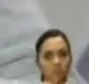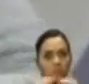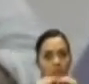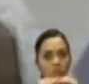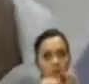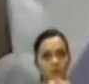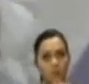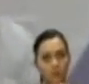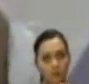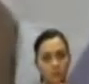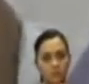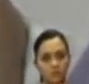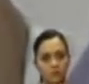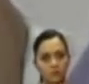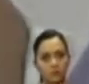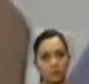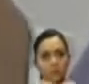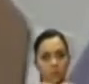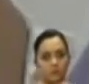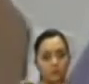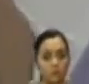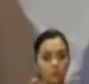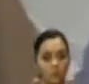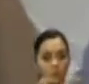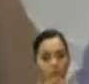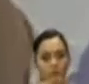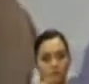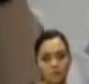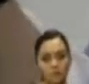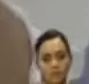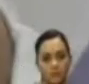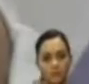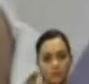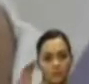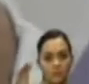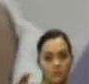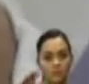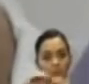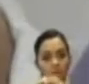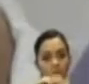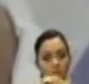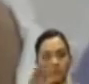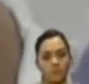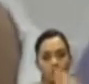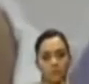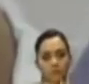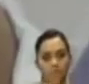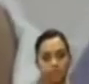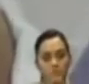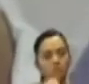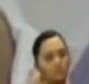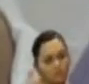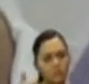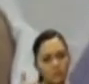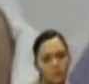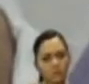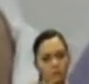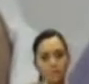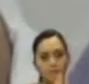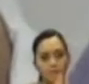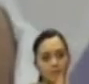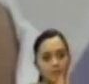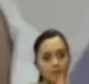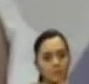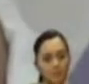reservas. Entonces, hay que tener un buen manejo de lo que se llama la liquidez y las reservas en el Banco Central. Lo hemos tenido. Por eso hemos aguantado